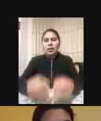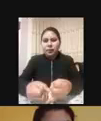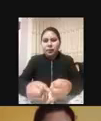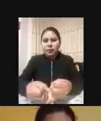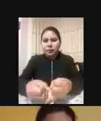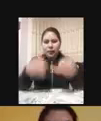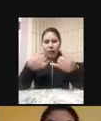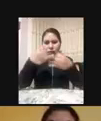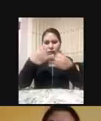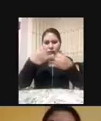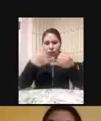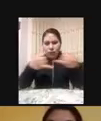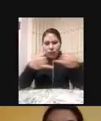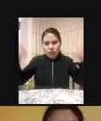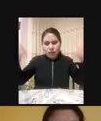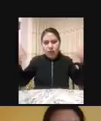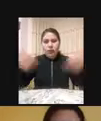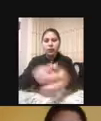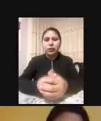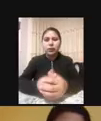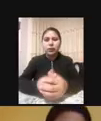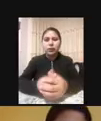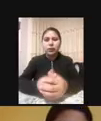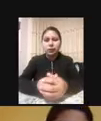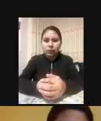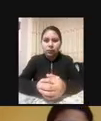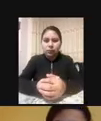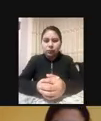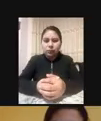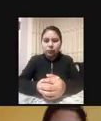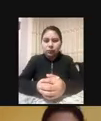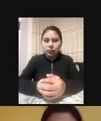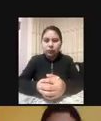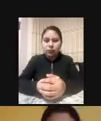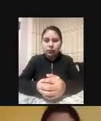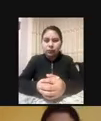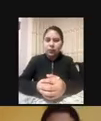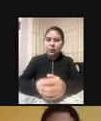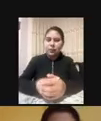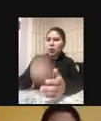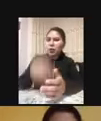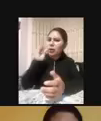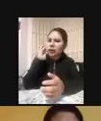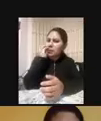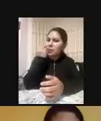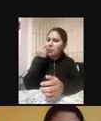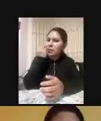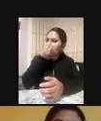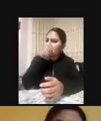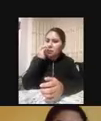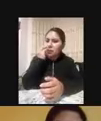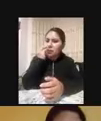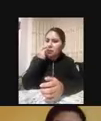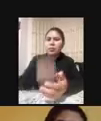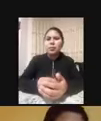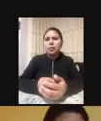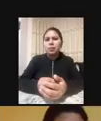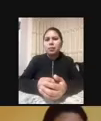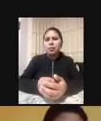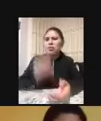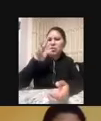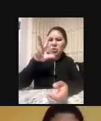nuestro alcance. Dentro de los aromas siempre vamos a tomar en cuenta que sean aromas no